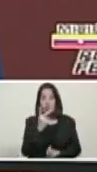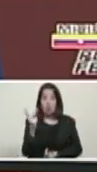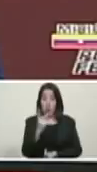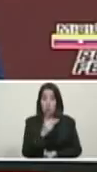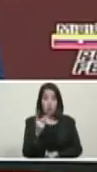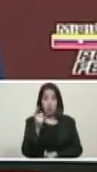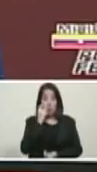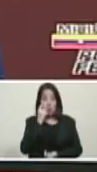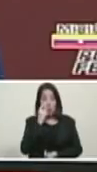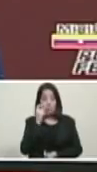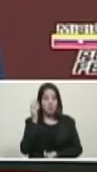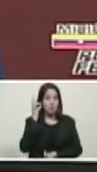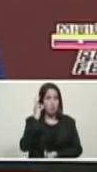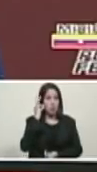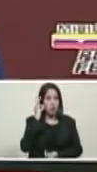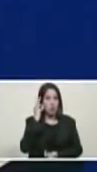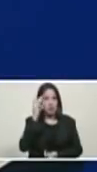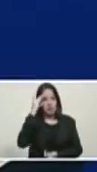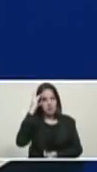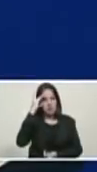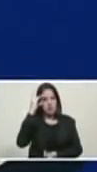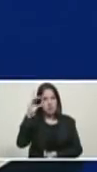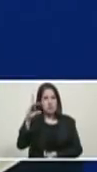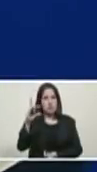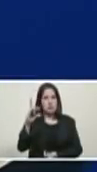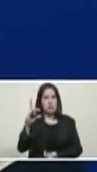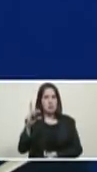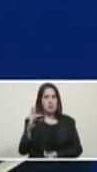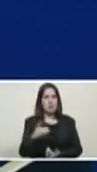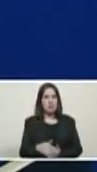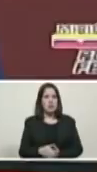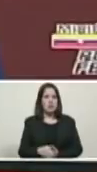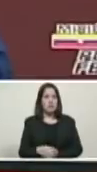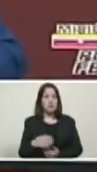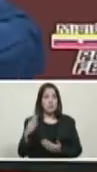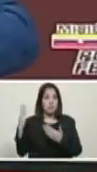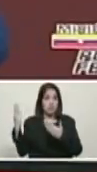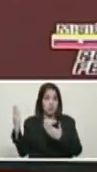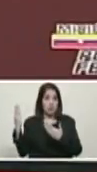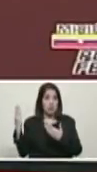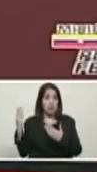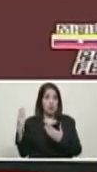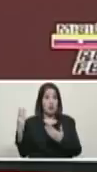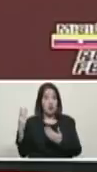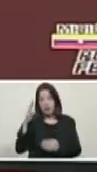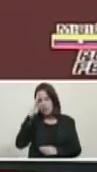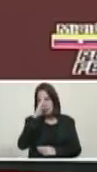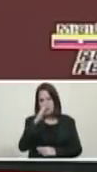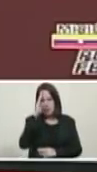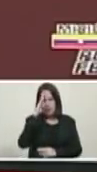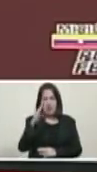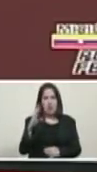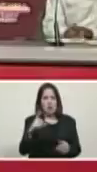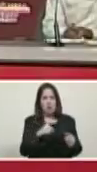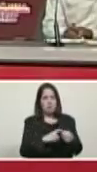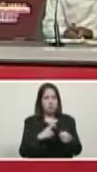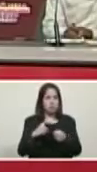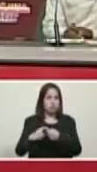ellos dos la vicepresidenta y el ministro de la presidencia directamente vinculados